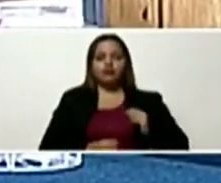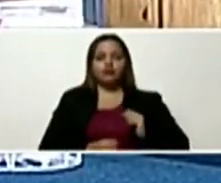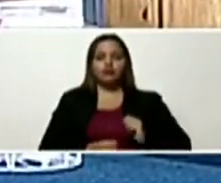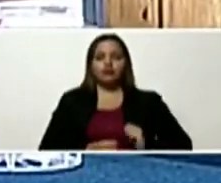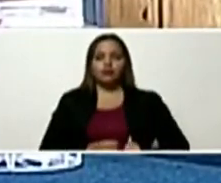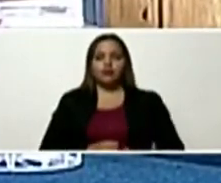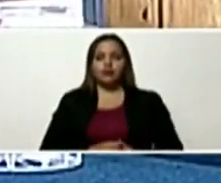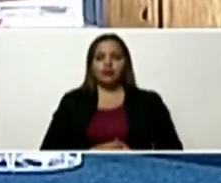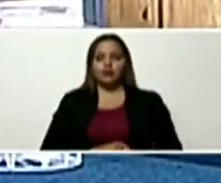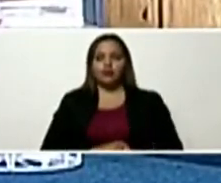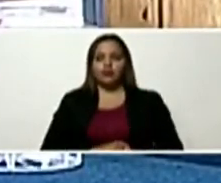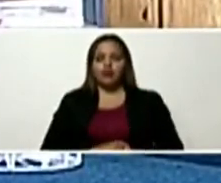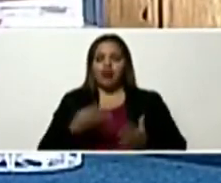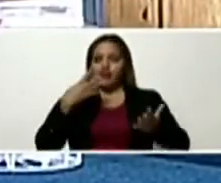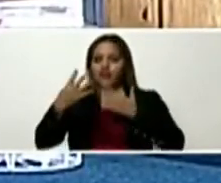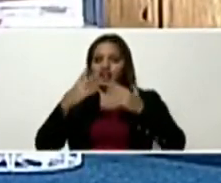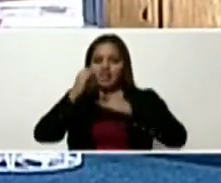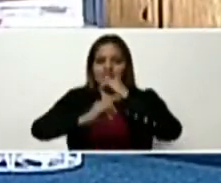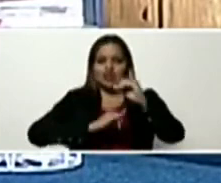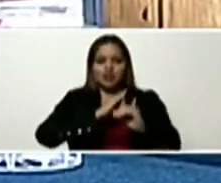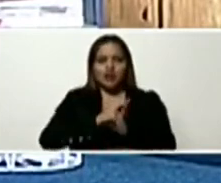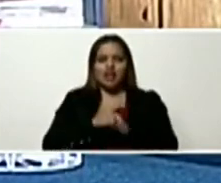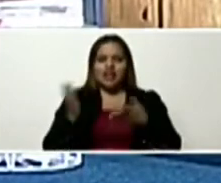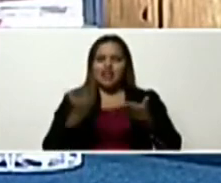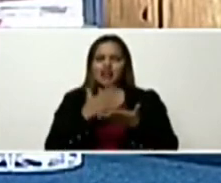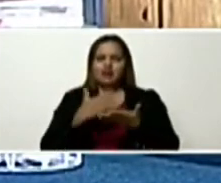la Feria Internacional del Libro es un regalo hermoso